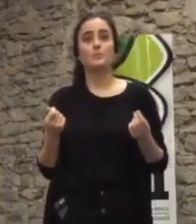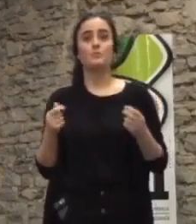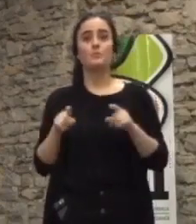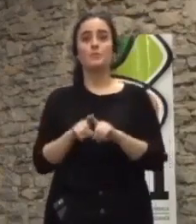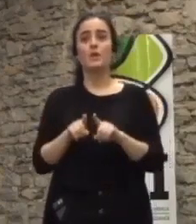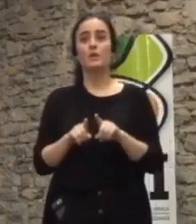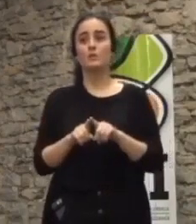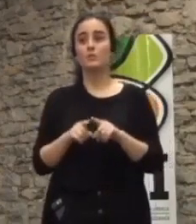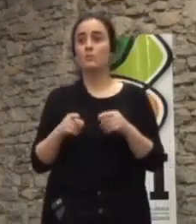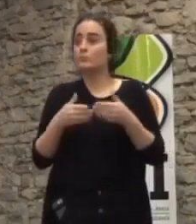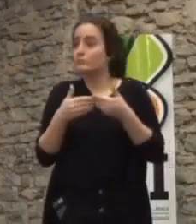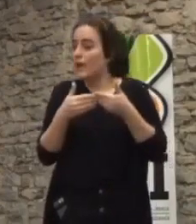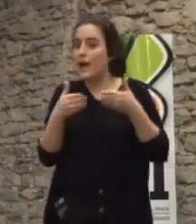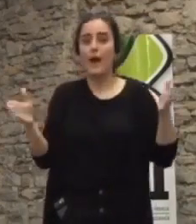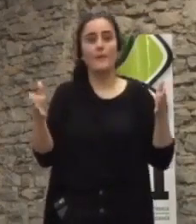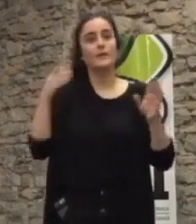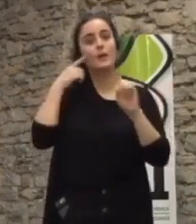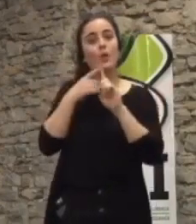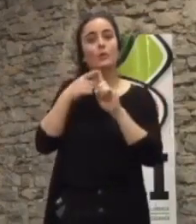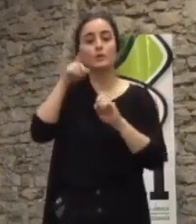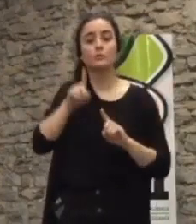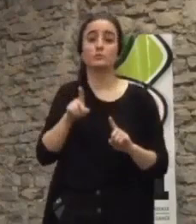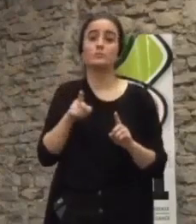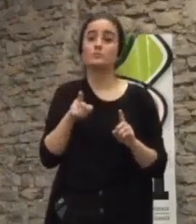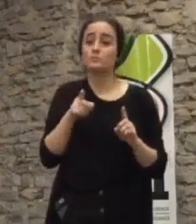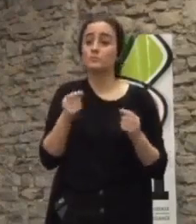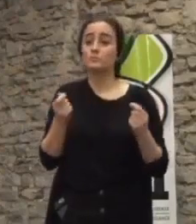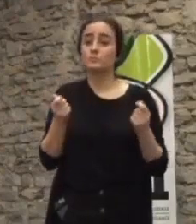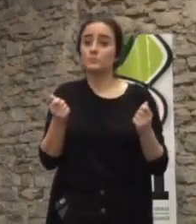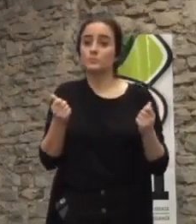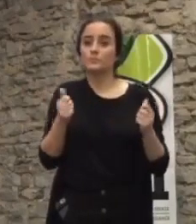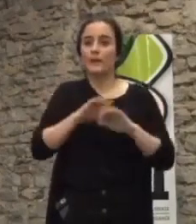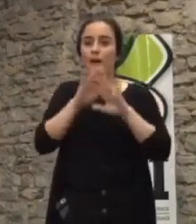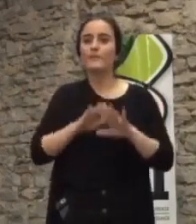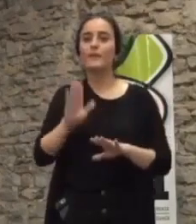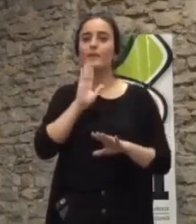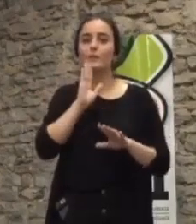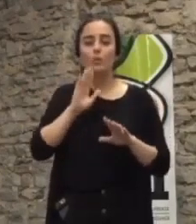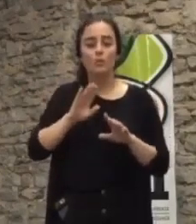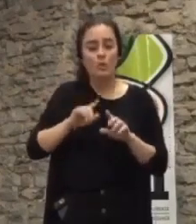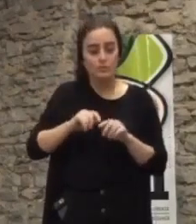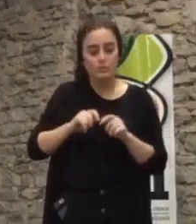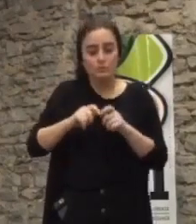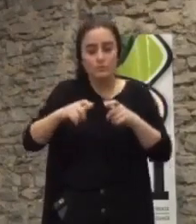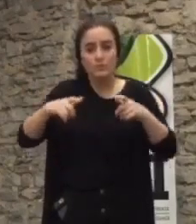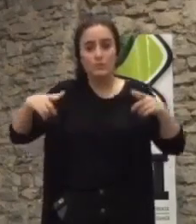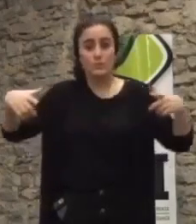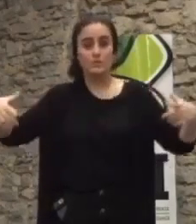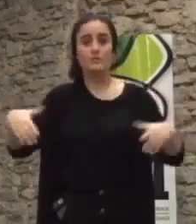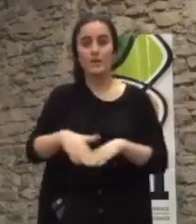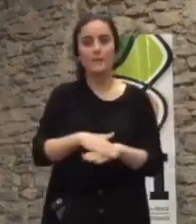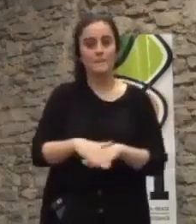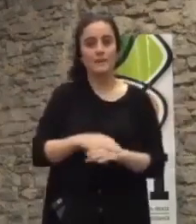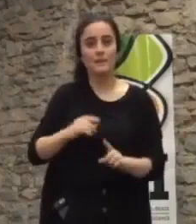más abierta posible para que ese efecto multiplicador que tiene como base la estrategia